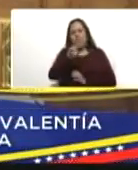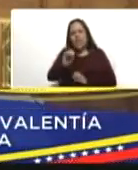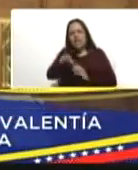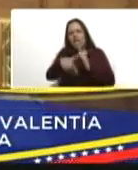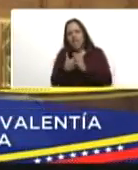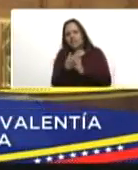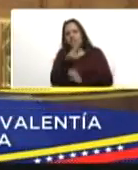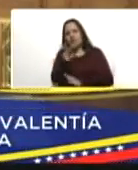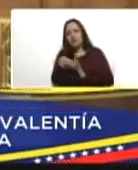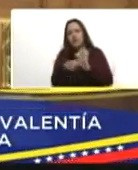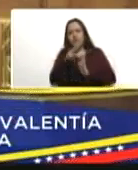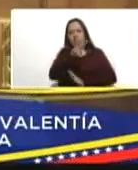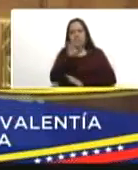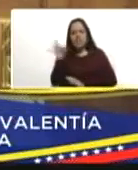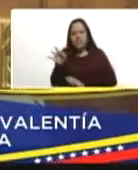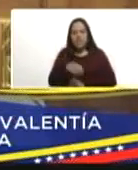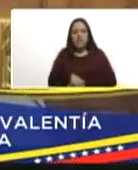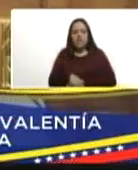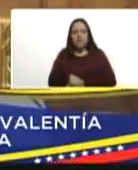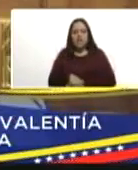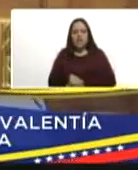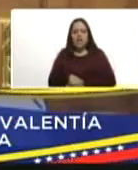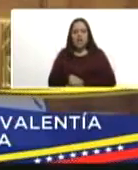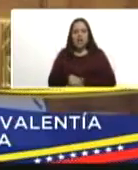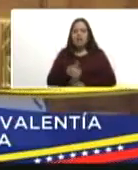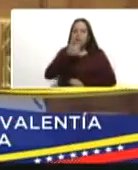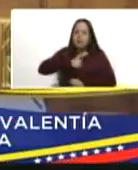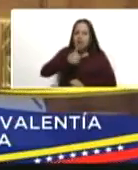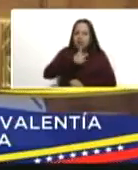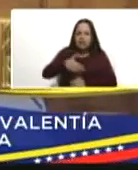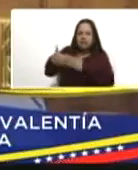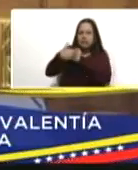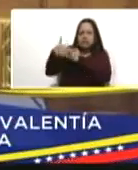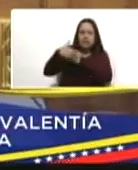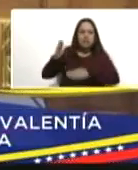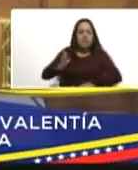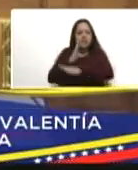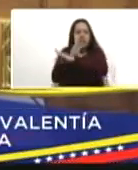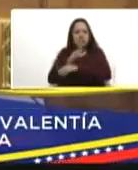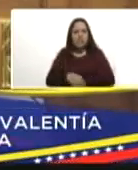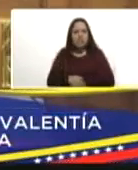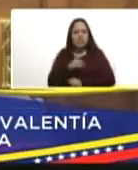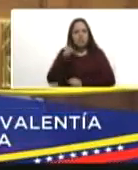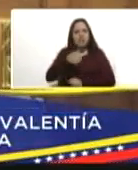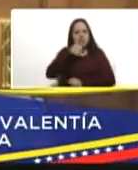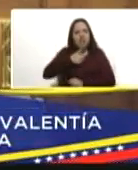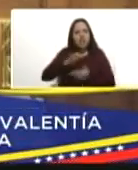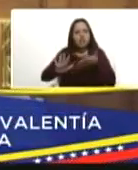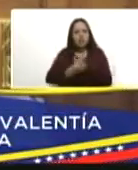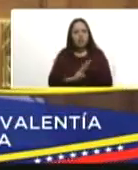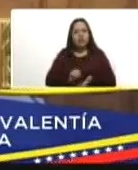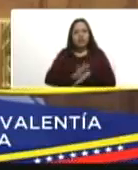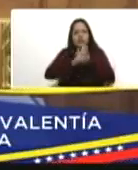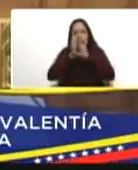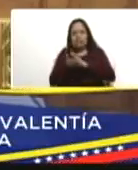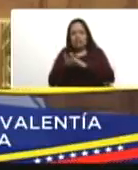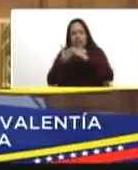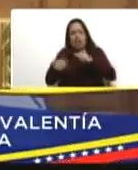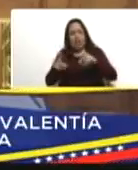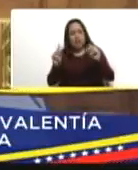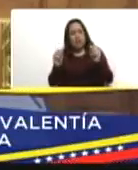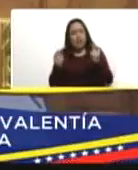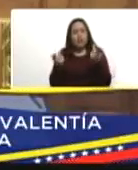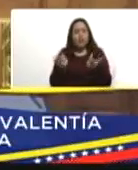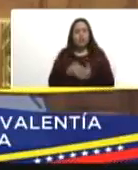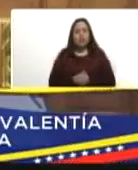23 soportando las torturas de las sanciones soportando la tortura de la caída de los ingresos soportando